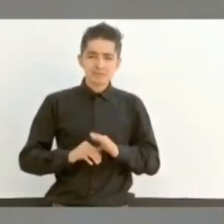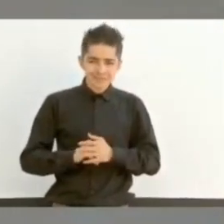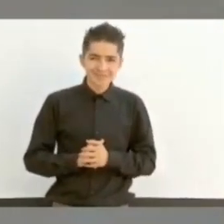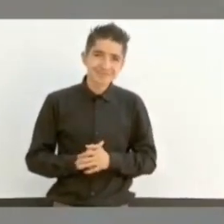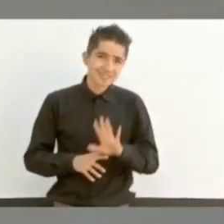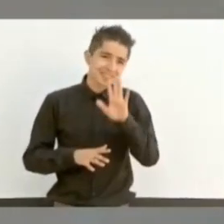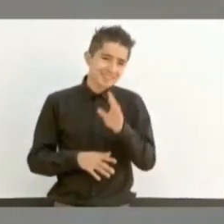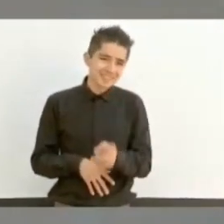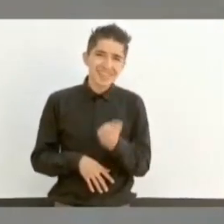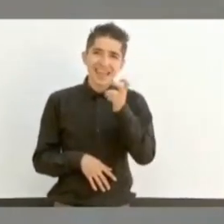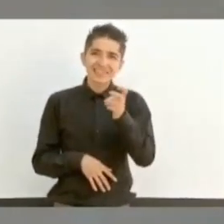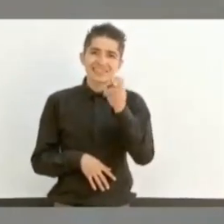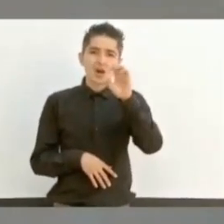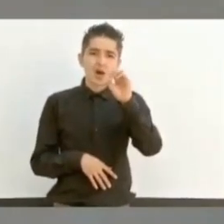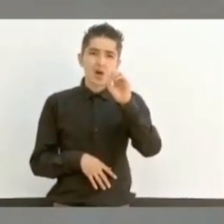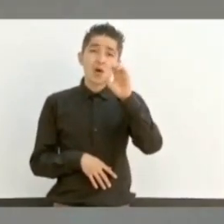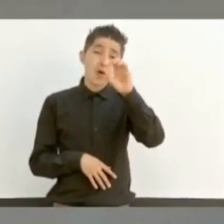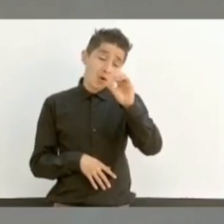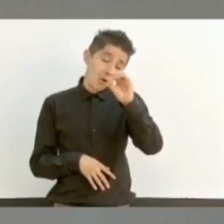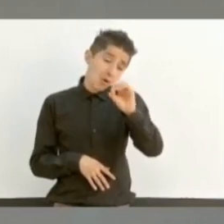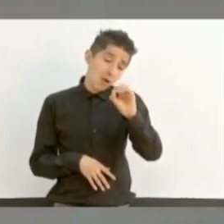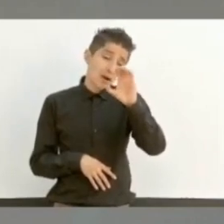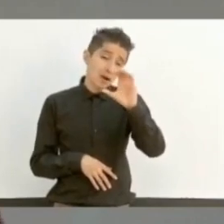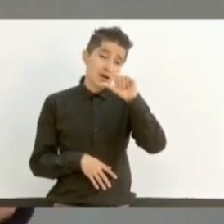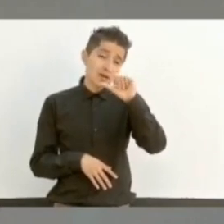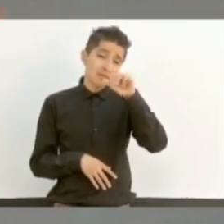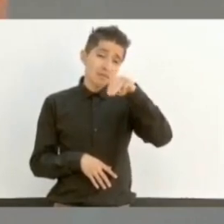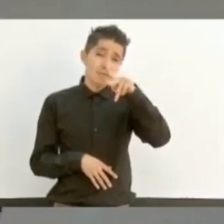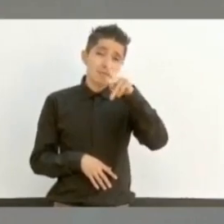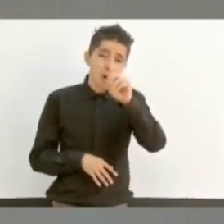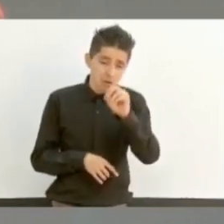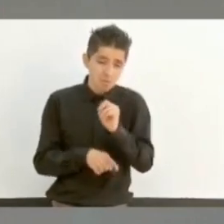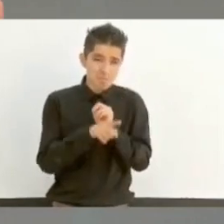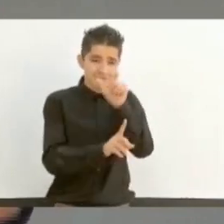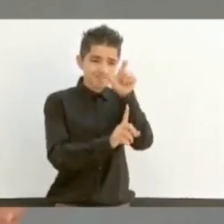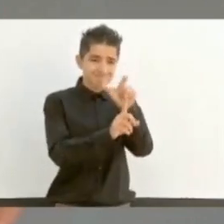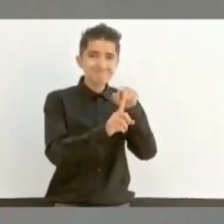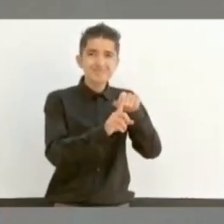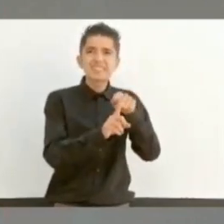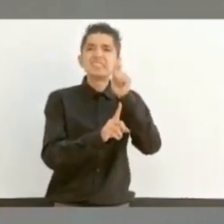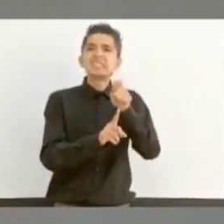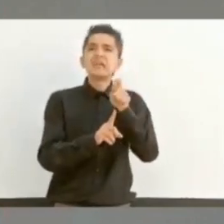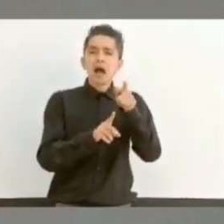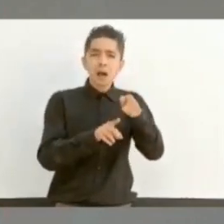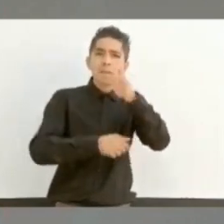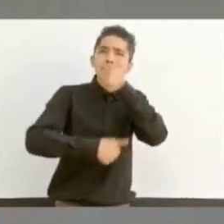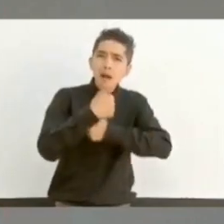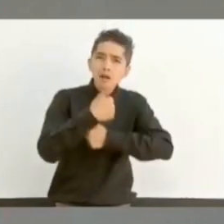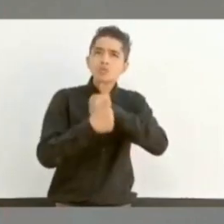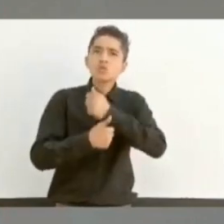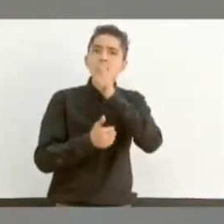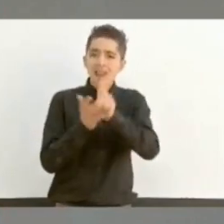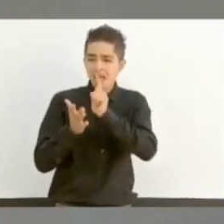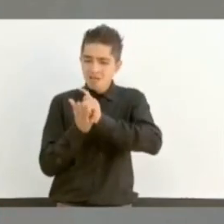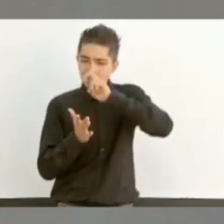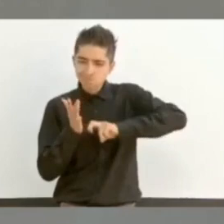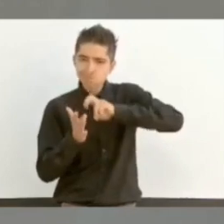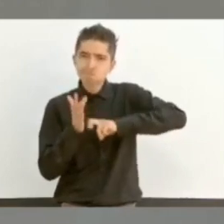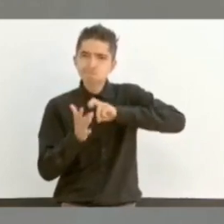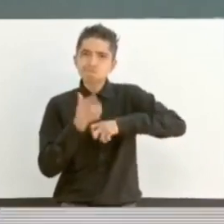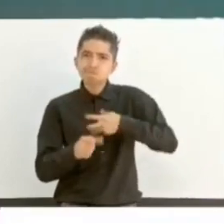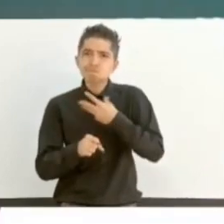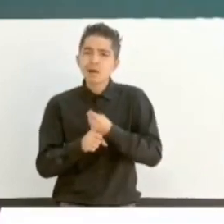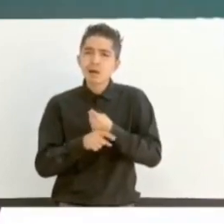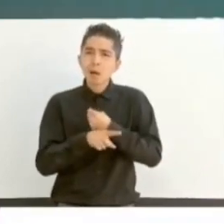Ese era Ocampo, que participó en el movimiento de reforma. Por